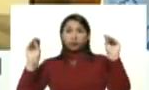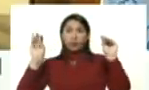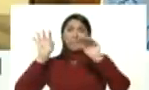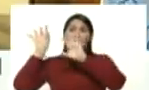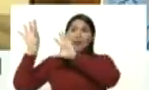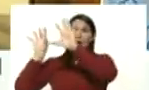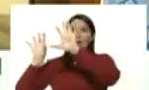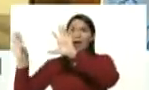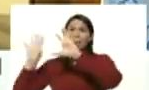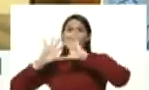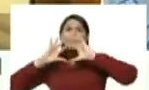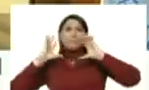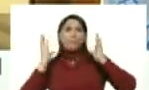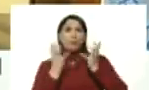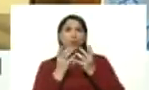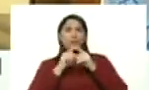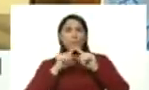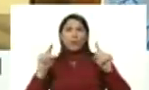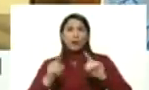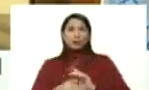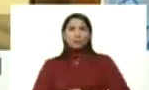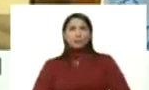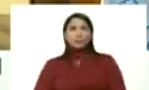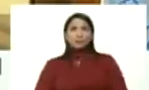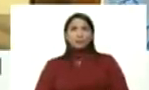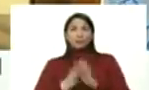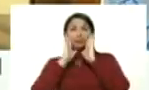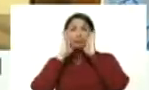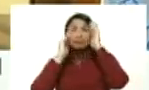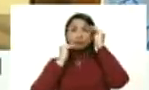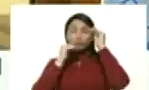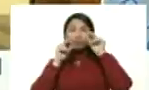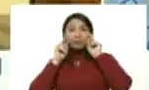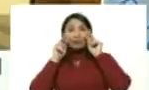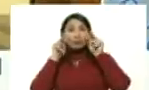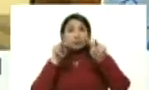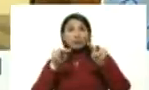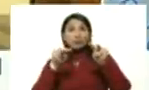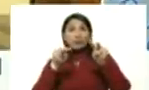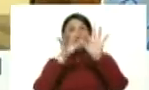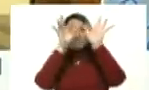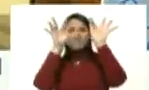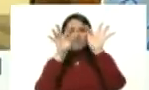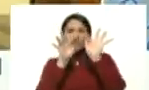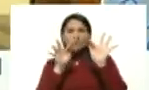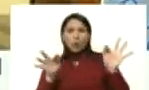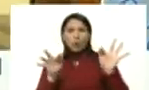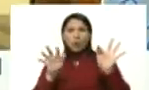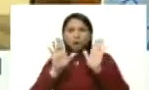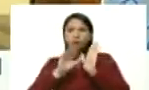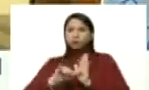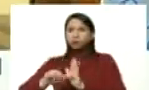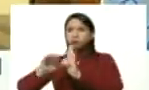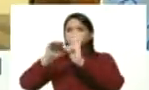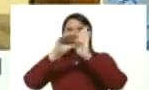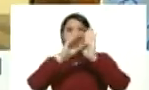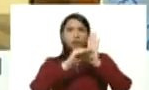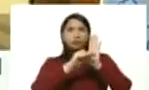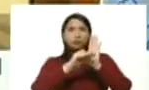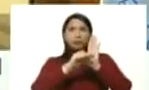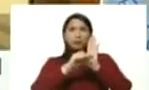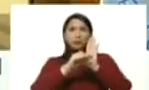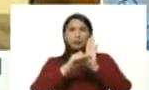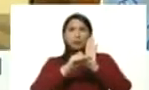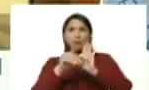países del mundo para que estén atentos a esta modalidad de corrupción y